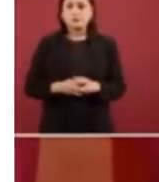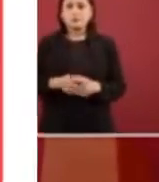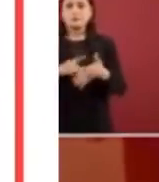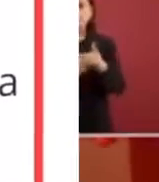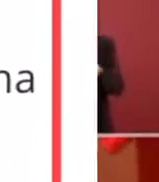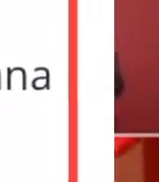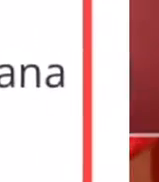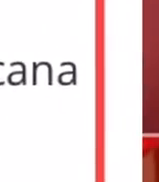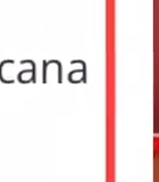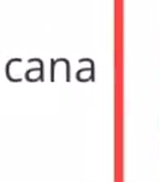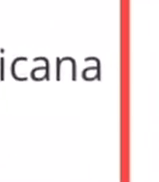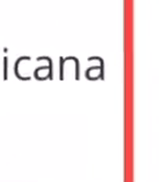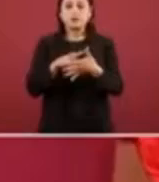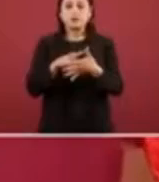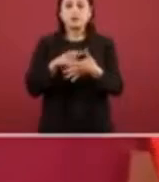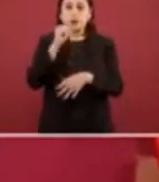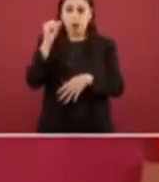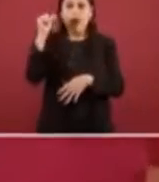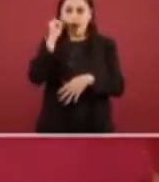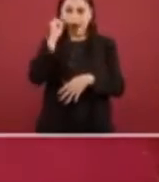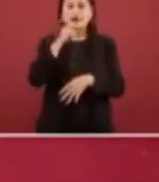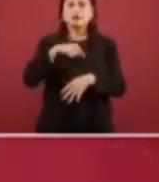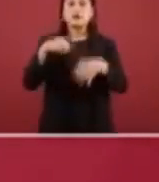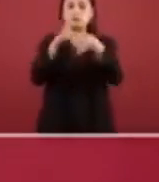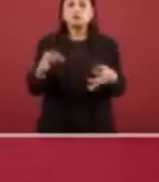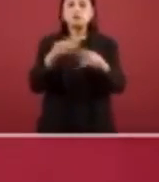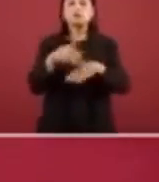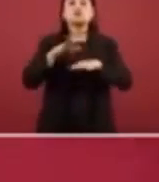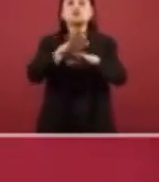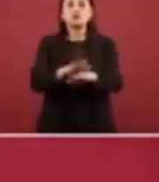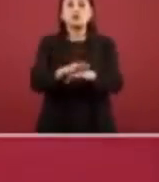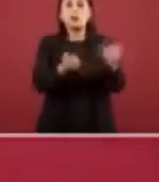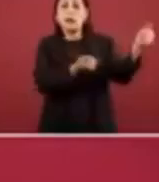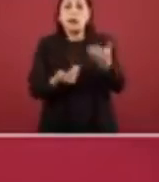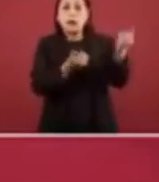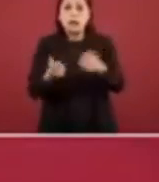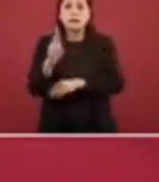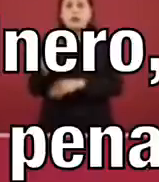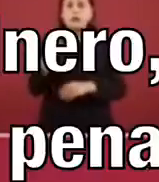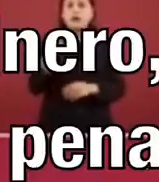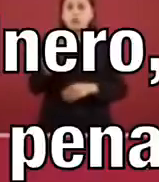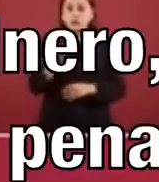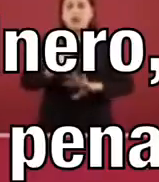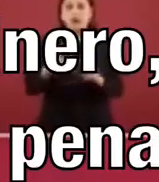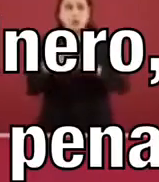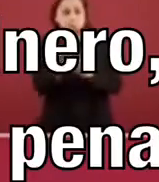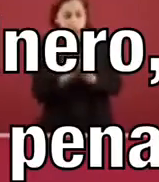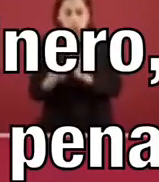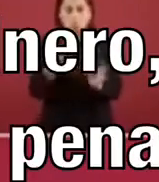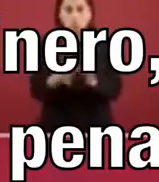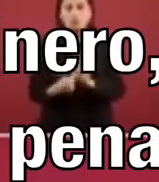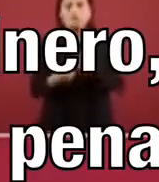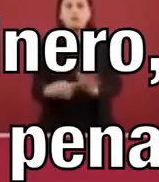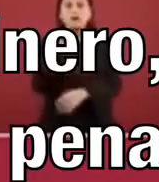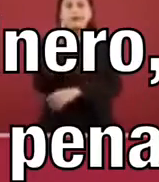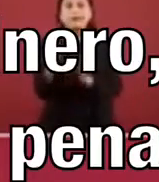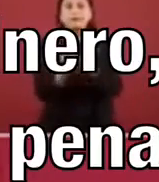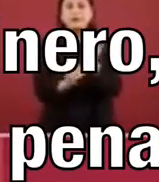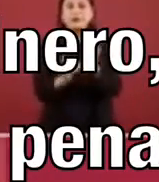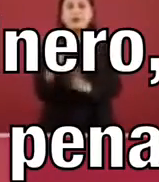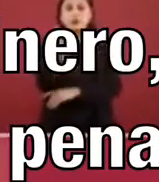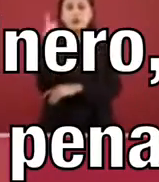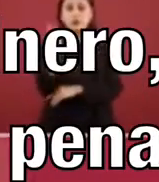Cinco, ayer también dieron a conocer los montos de remesas, ya 30,000 millones de